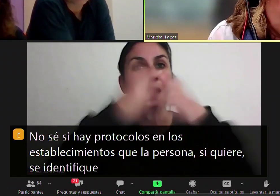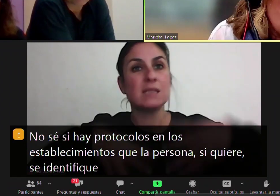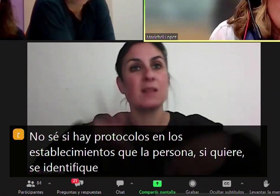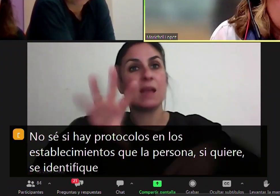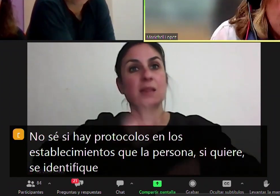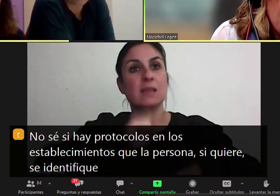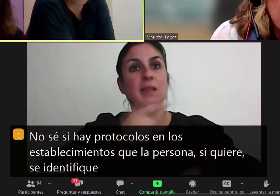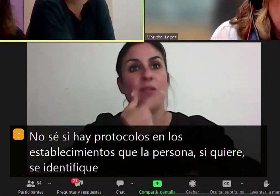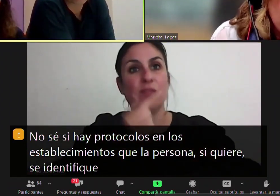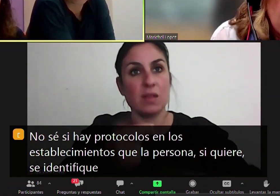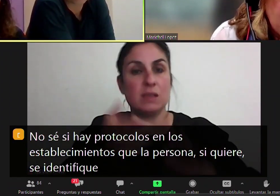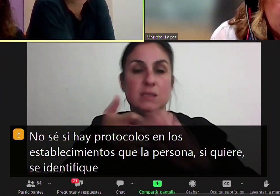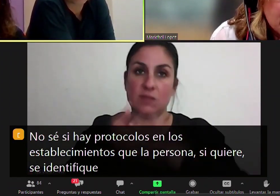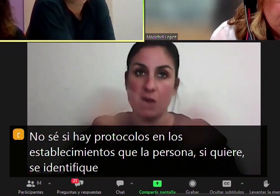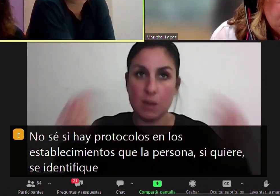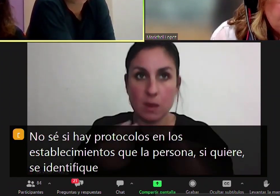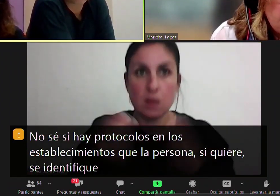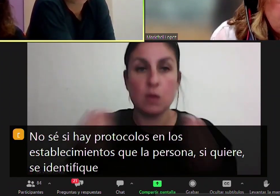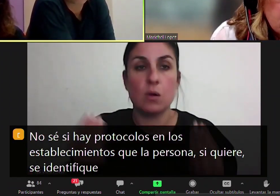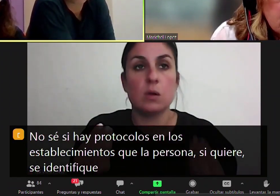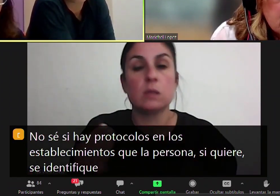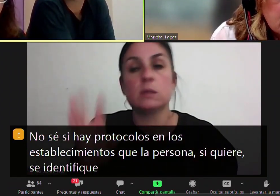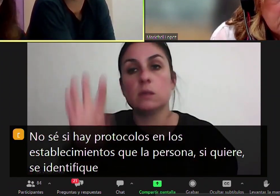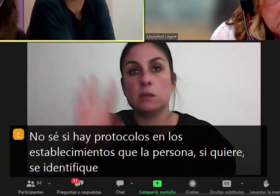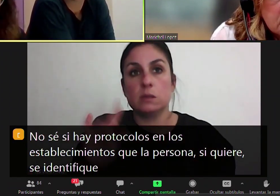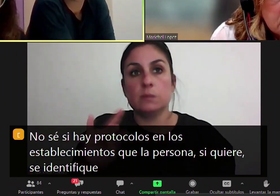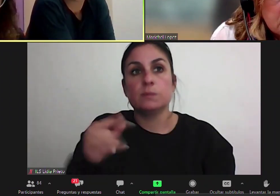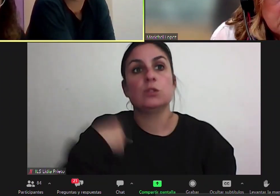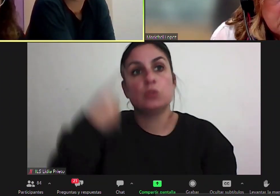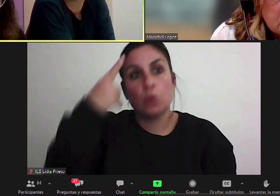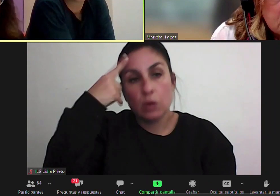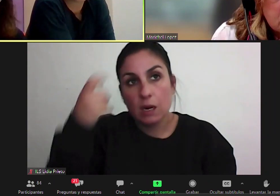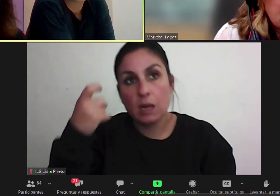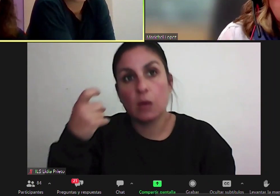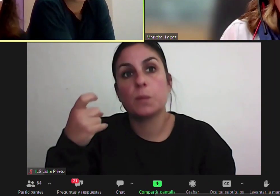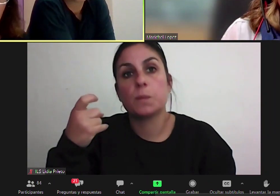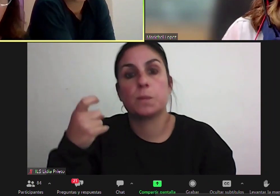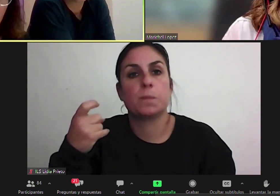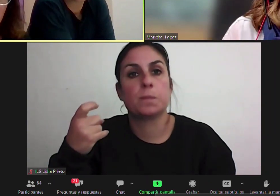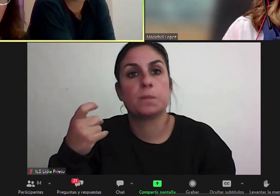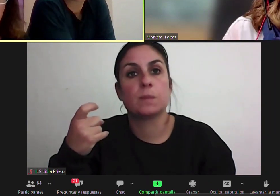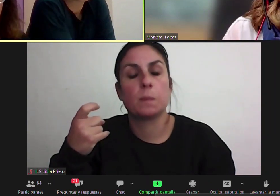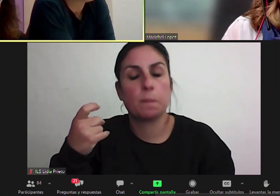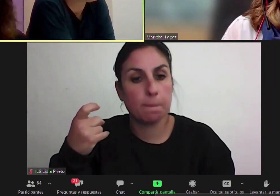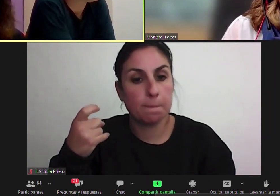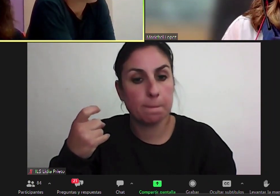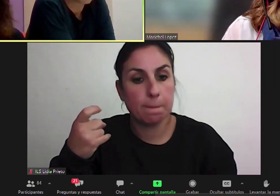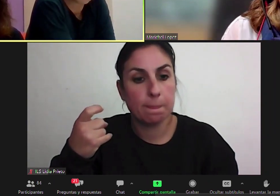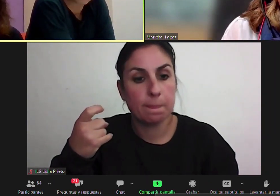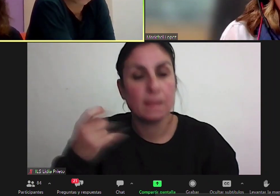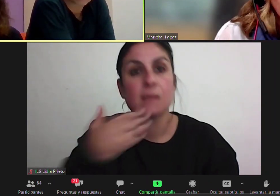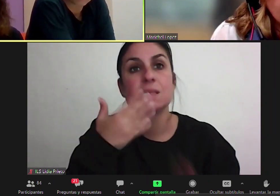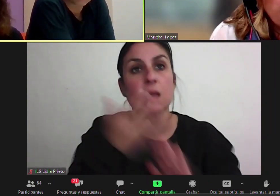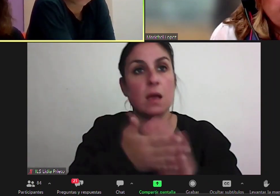entender para todos. Aquí yo creo y deberíamos de entender mucho, mira, esto lo van a contar mejor plena inclusión cuando se hable de